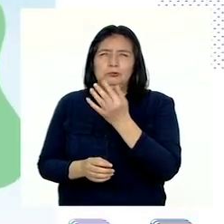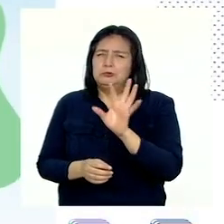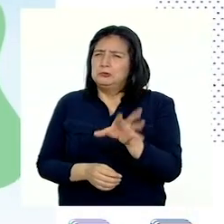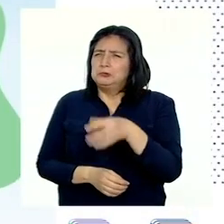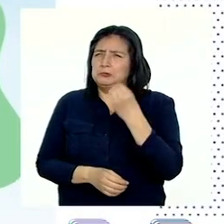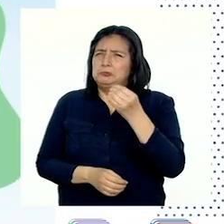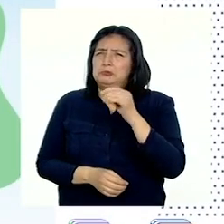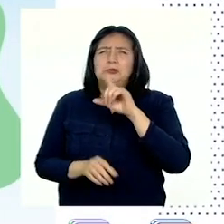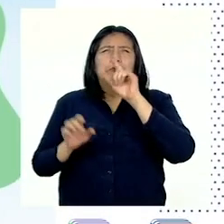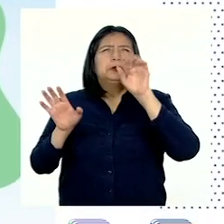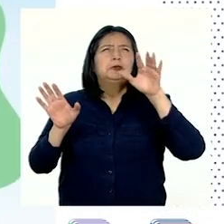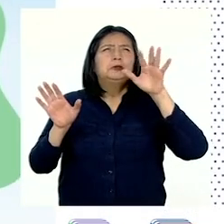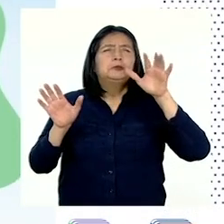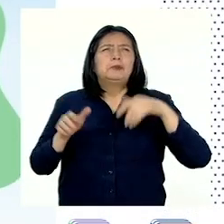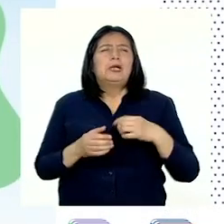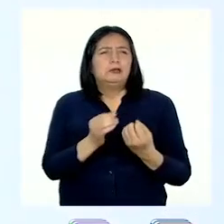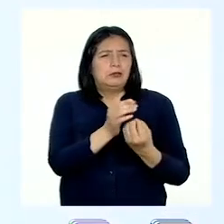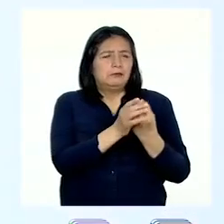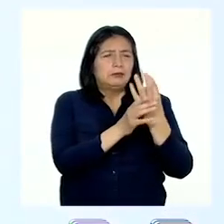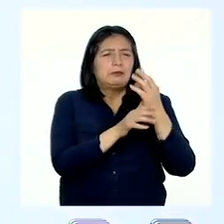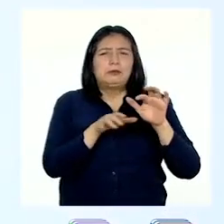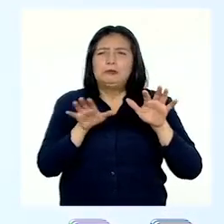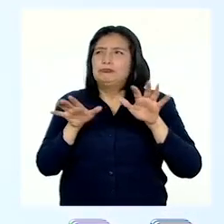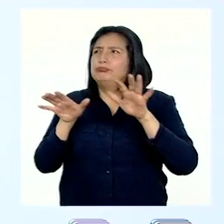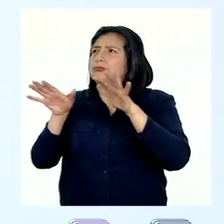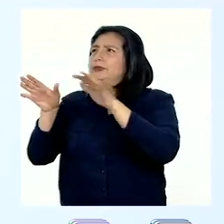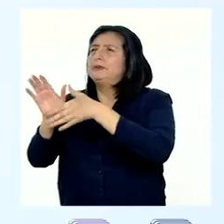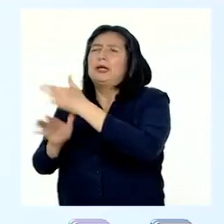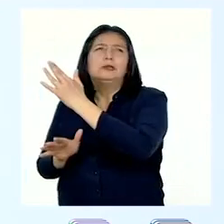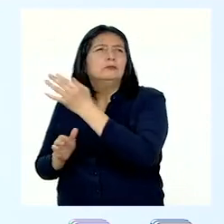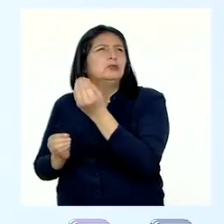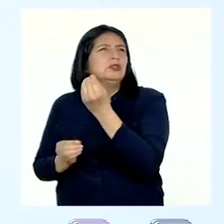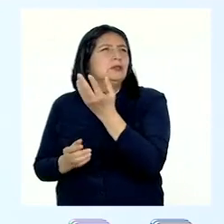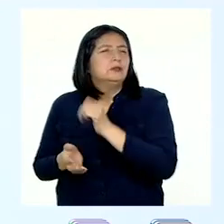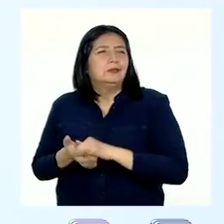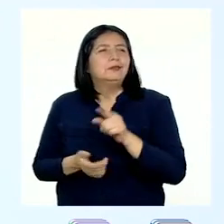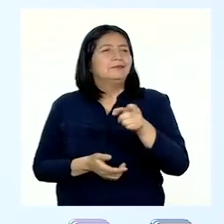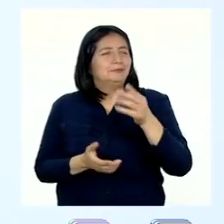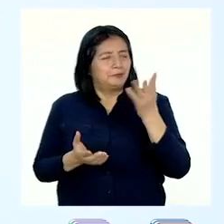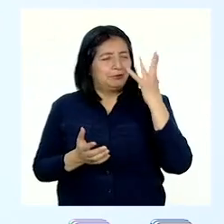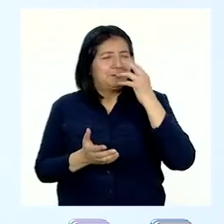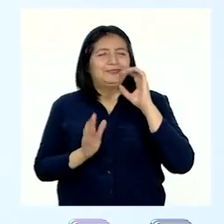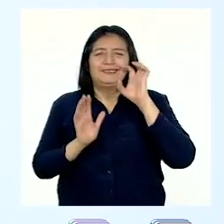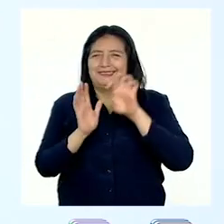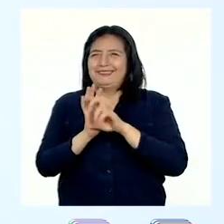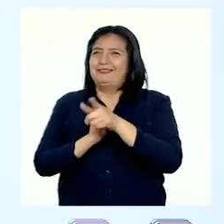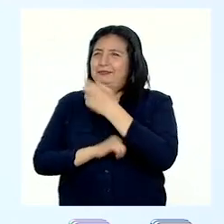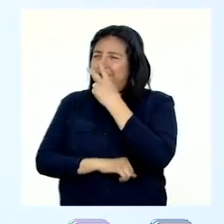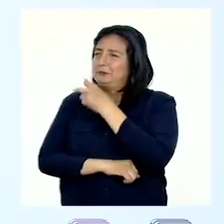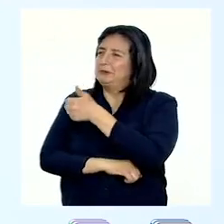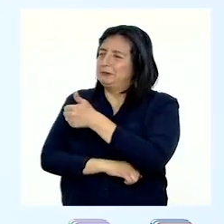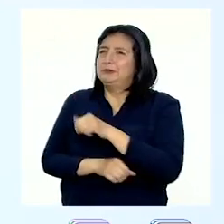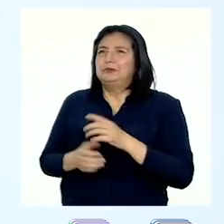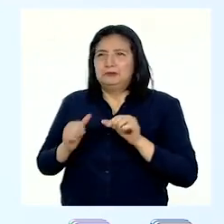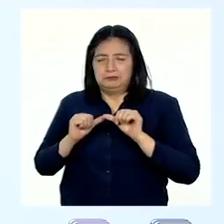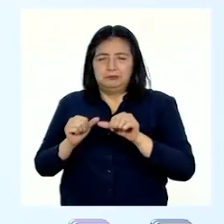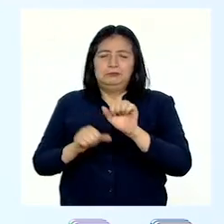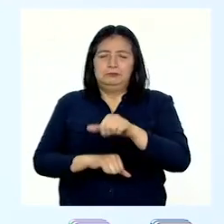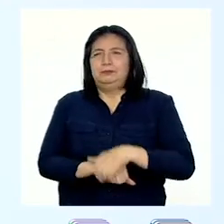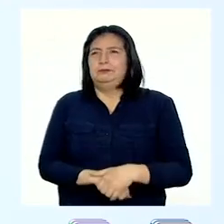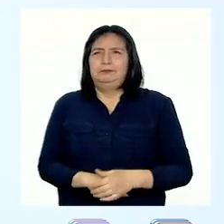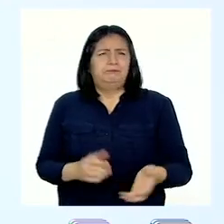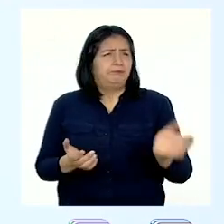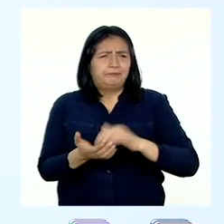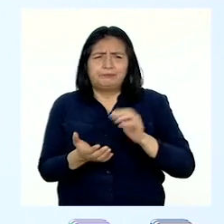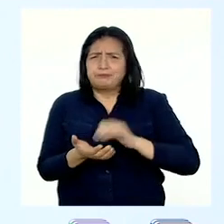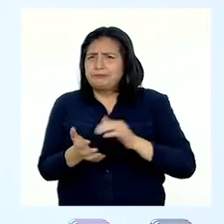¿por qué los pájaros migran en primavera? Lindo ejemplo. Veo que estamos inspirados. Sigamos. ¿Qué